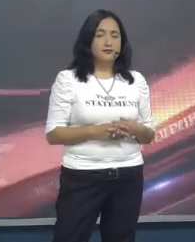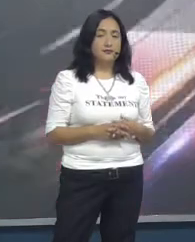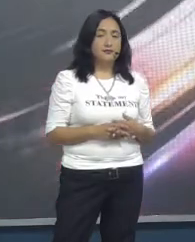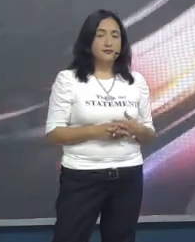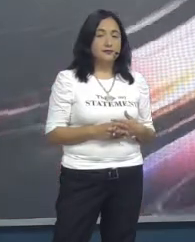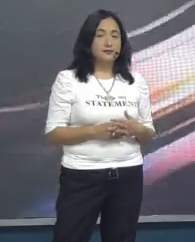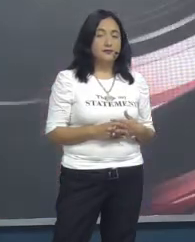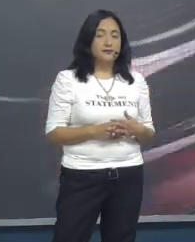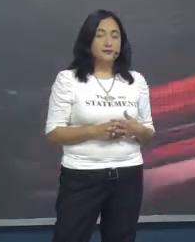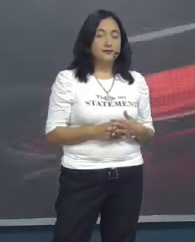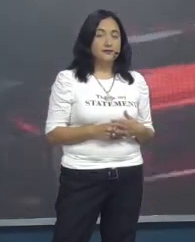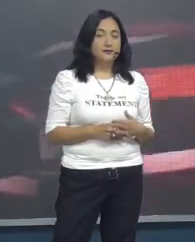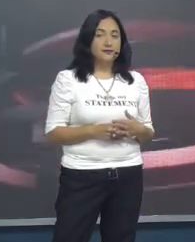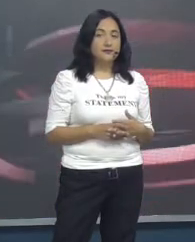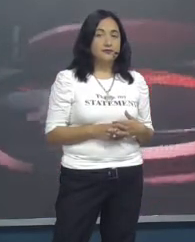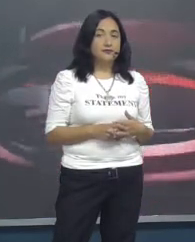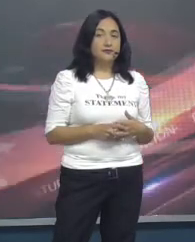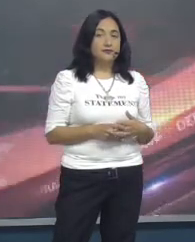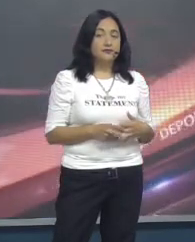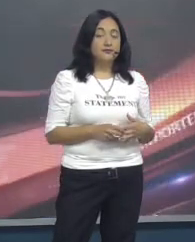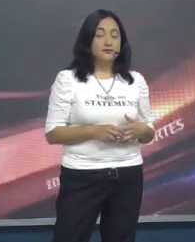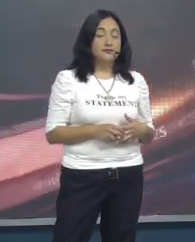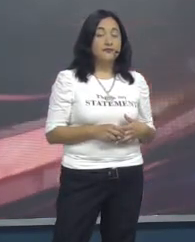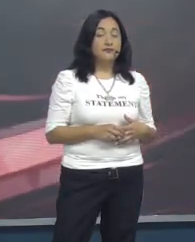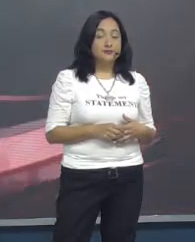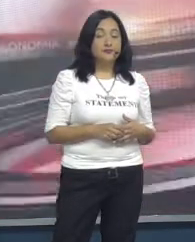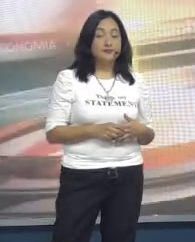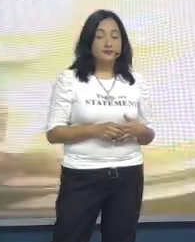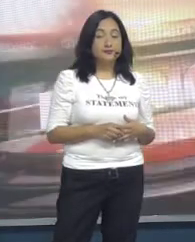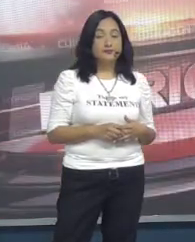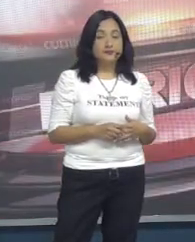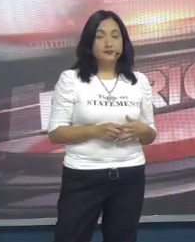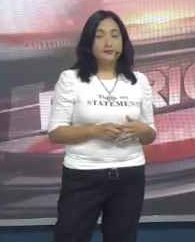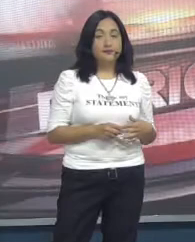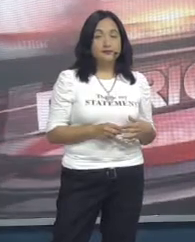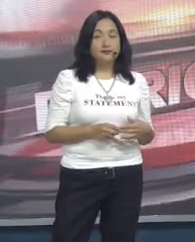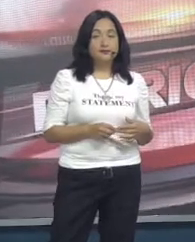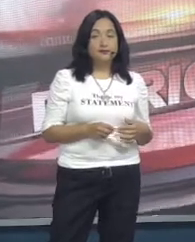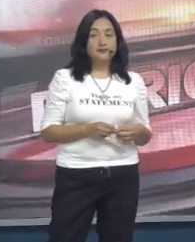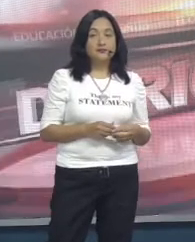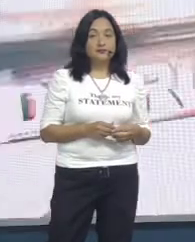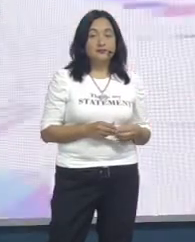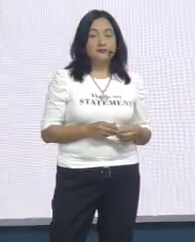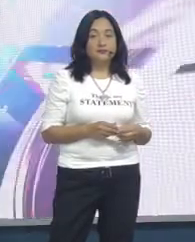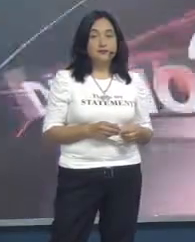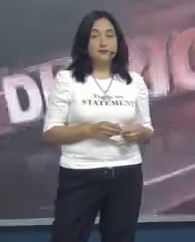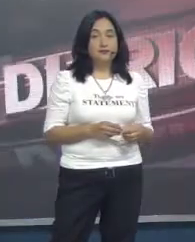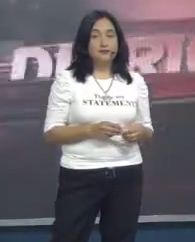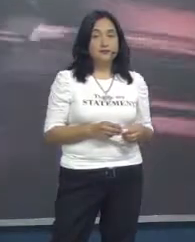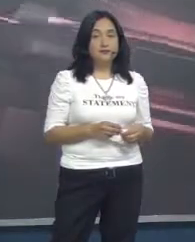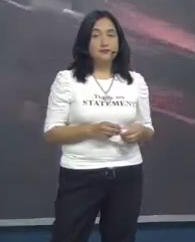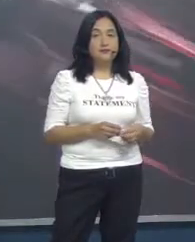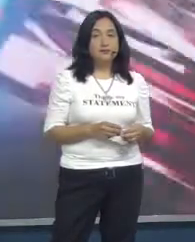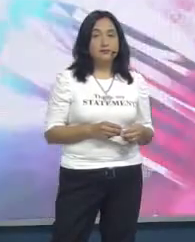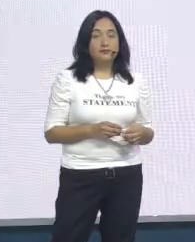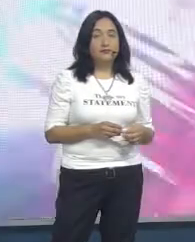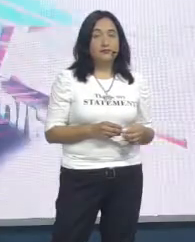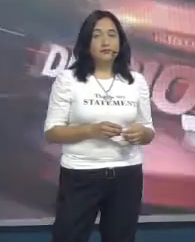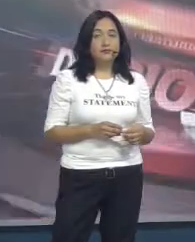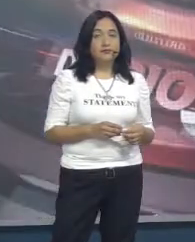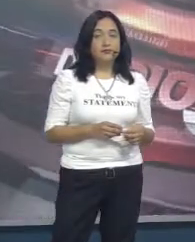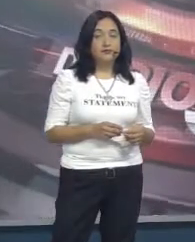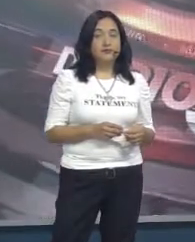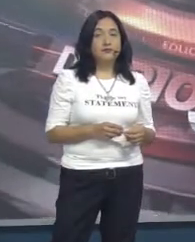como les dije antes, hay un cronograma de entregas, no importa el departamento, o sea, eso depende de que el barrio se